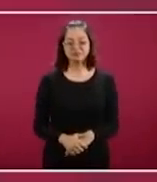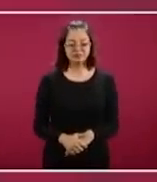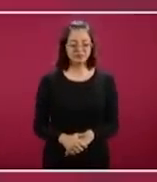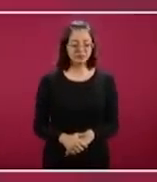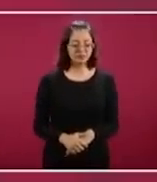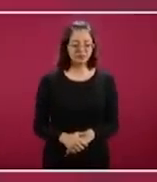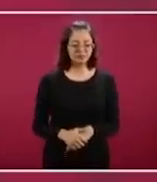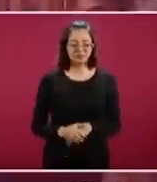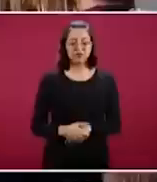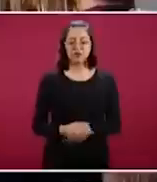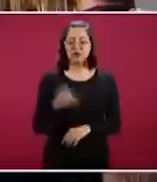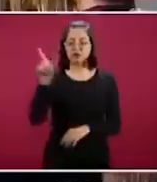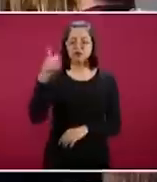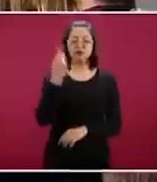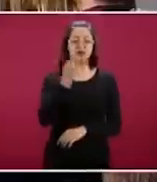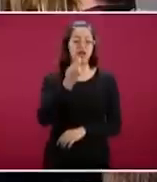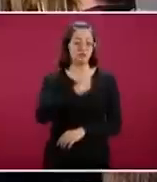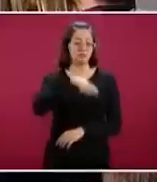una autoridad de España